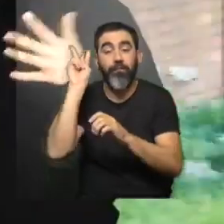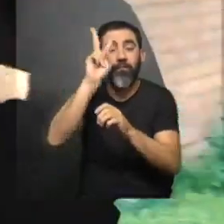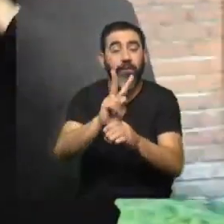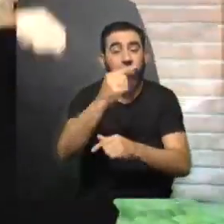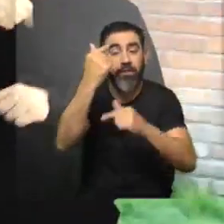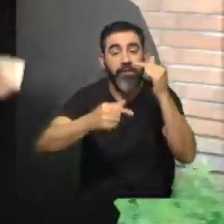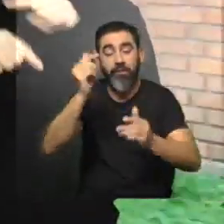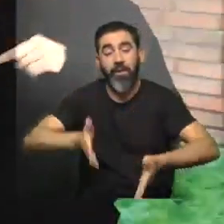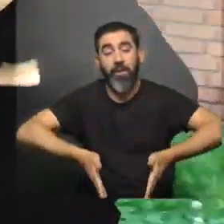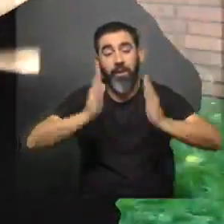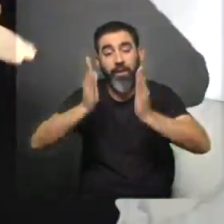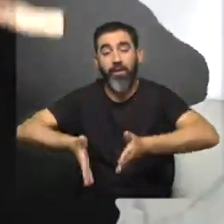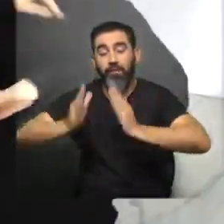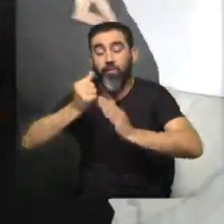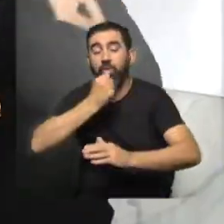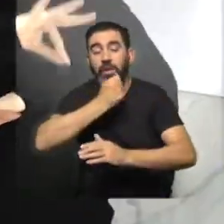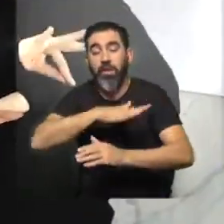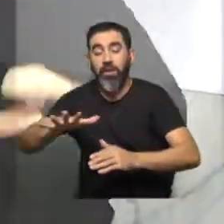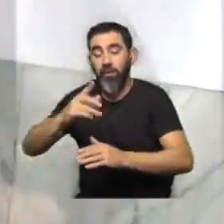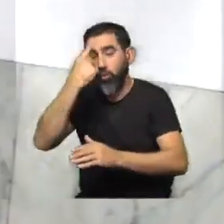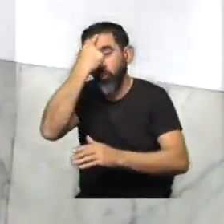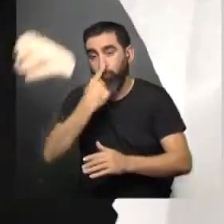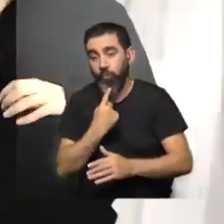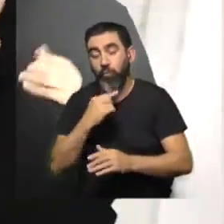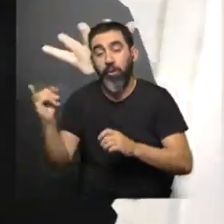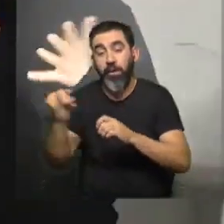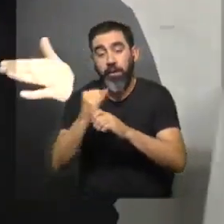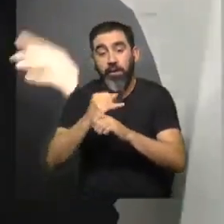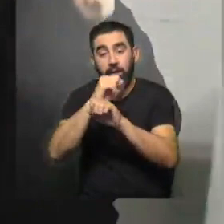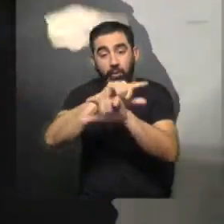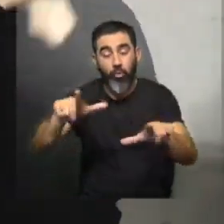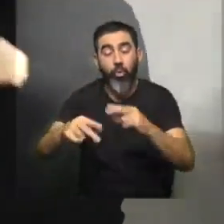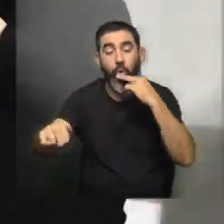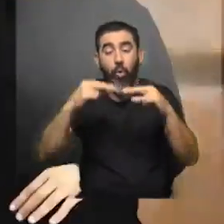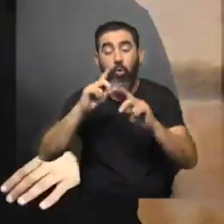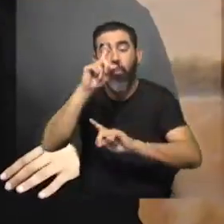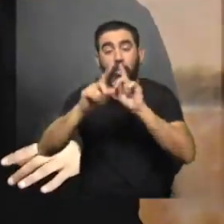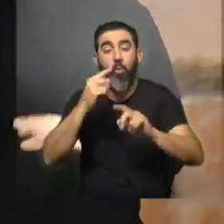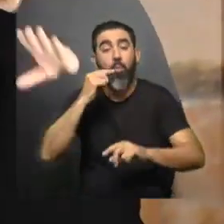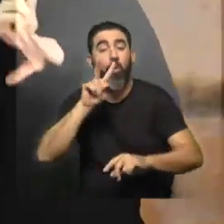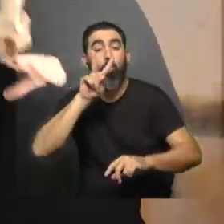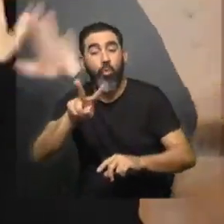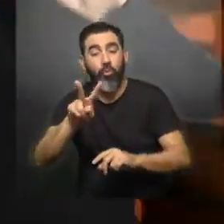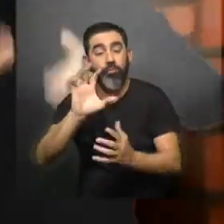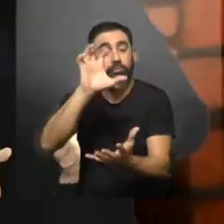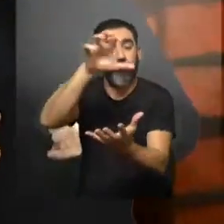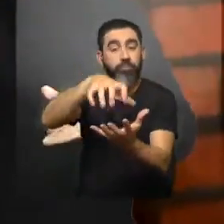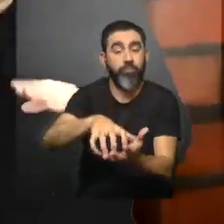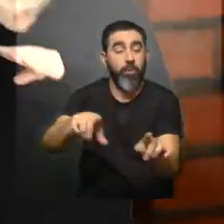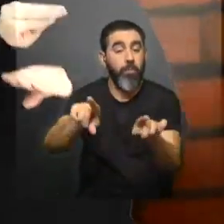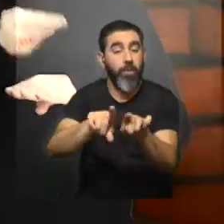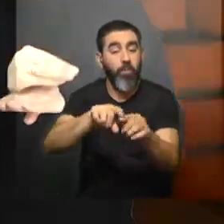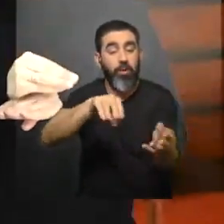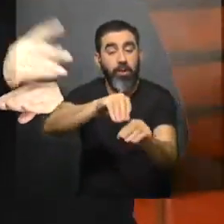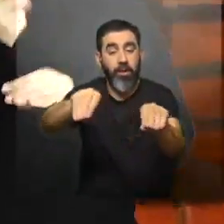los edificios que son monumentos históricos, el Instituto de Higiene y el Comedor Universitario número 2, situados en el mismo